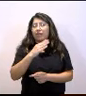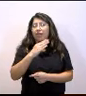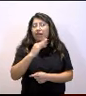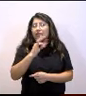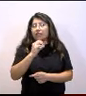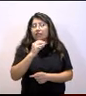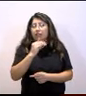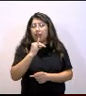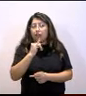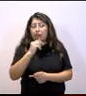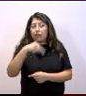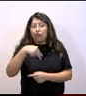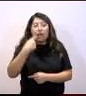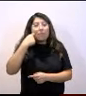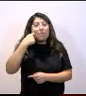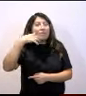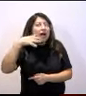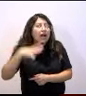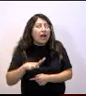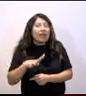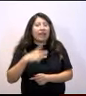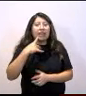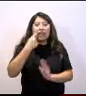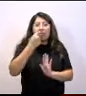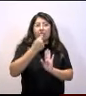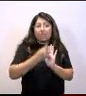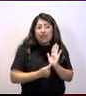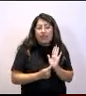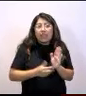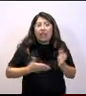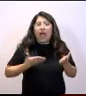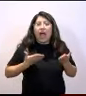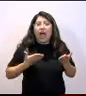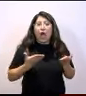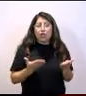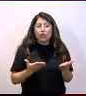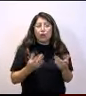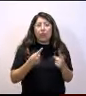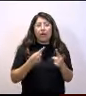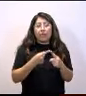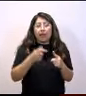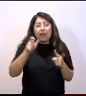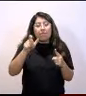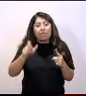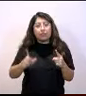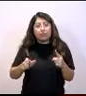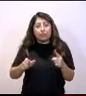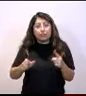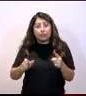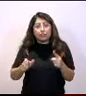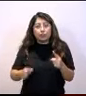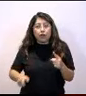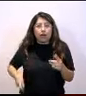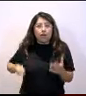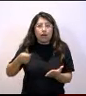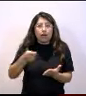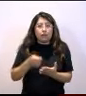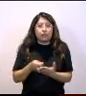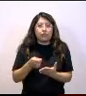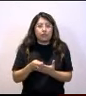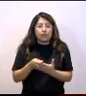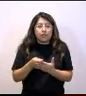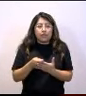una posible apariencia de medida que ayuda al contribuyente, tenemos que decirlo alto y claro, como digo,